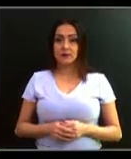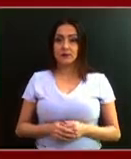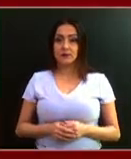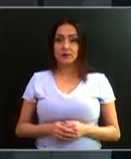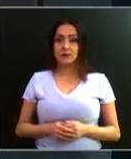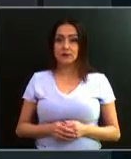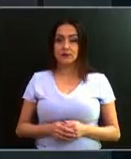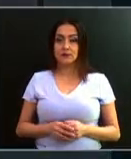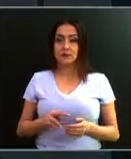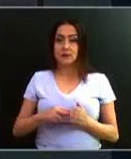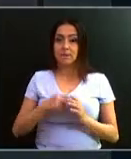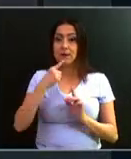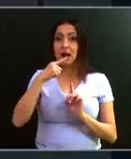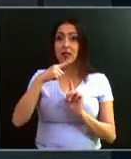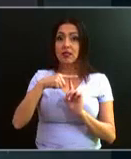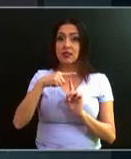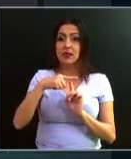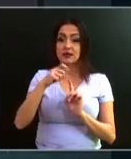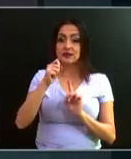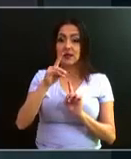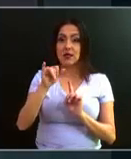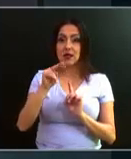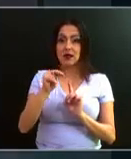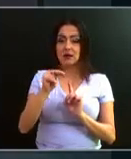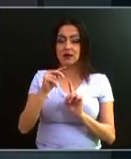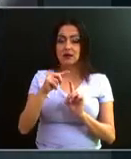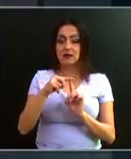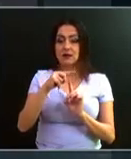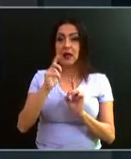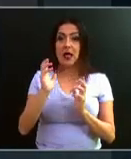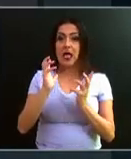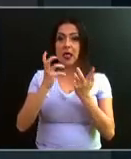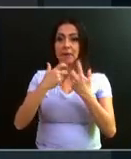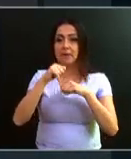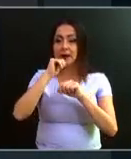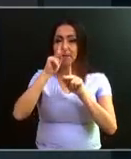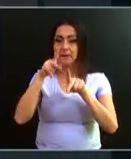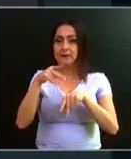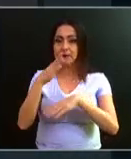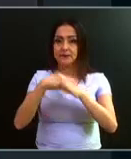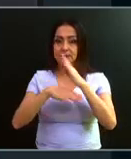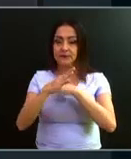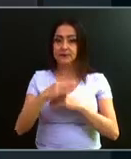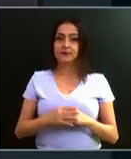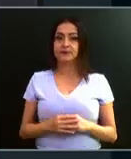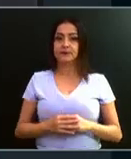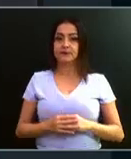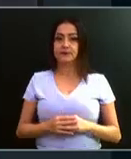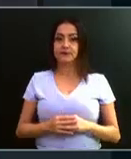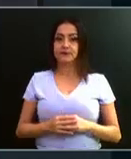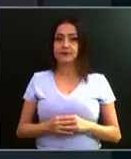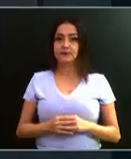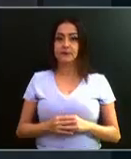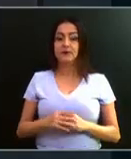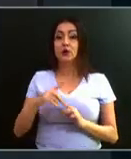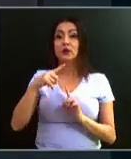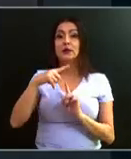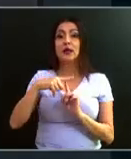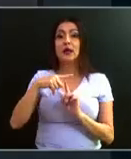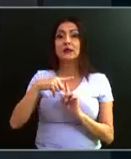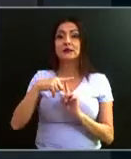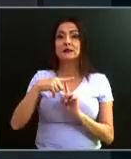Esto aplica para los taxis sedán, los taxis adaptados para personas con discapacidad y los